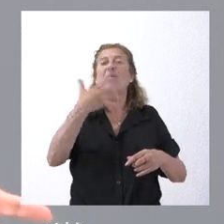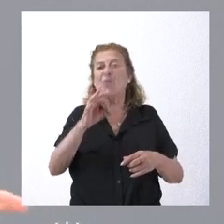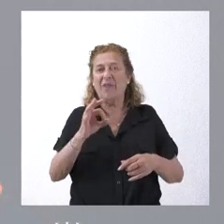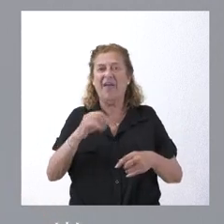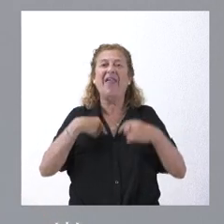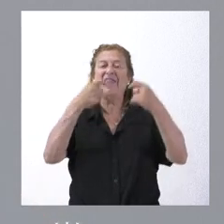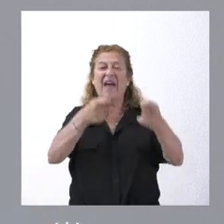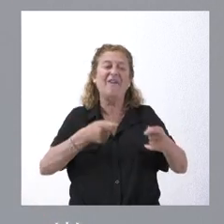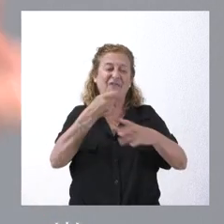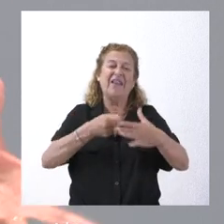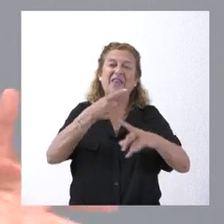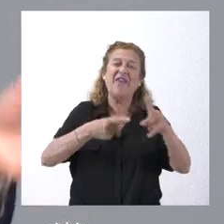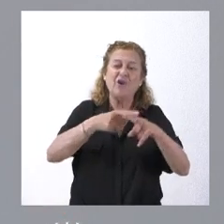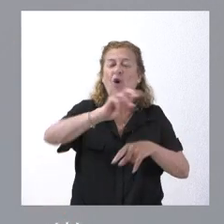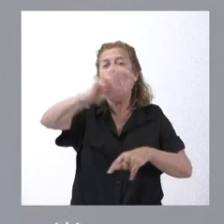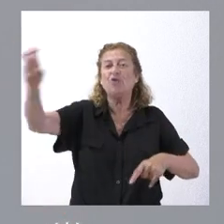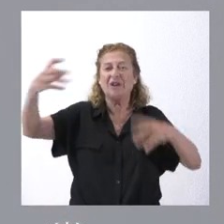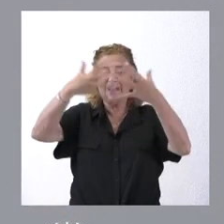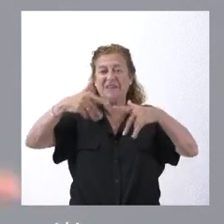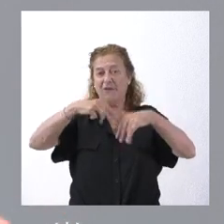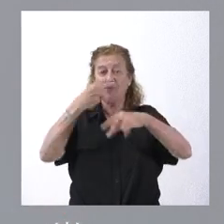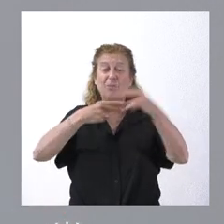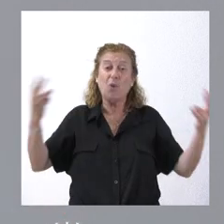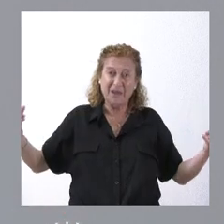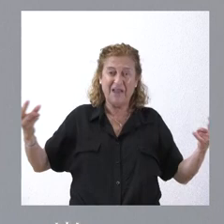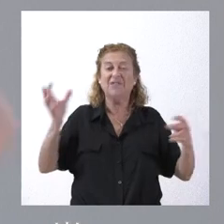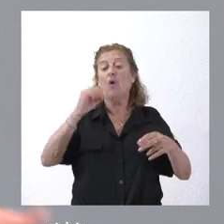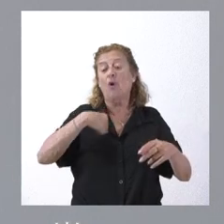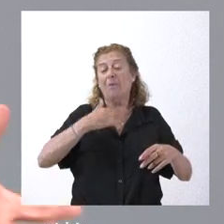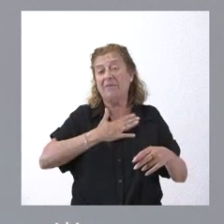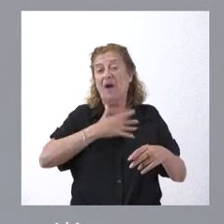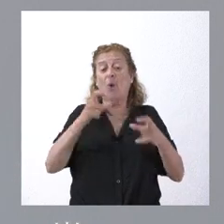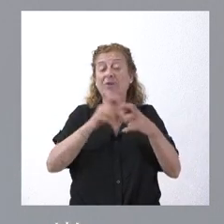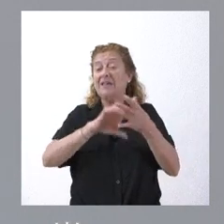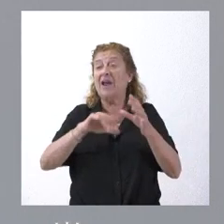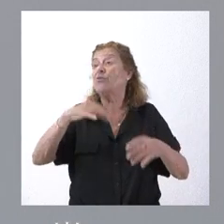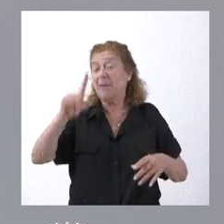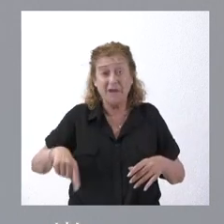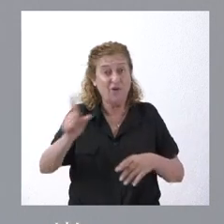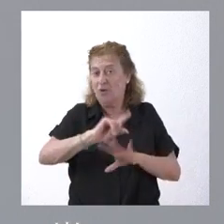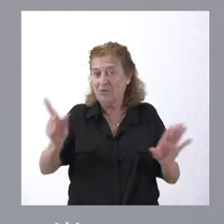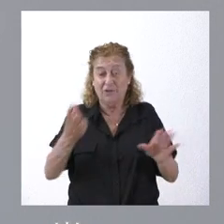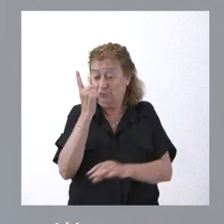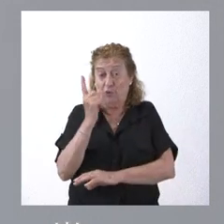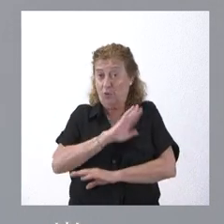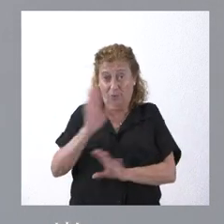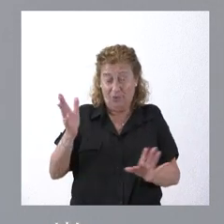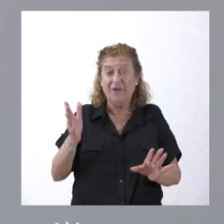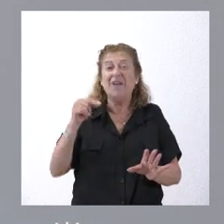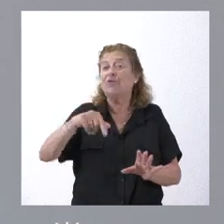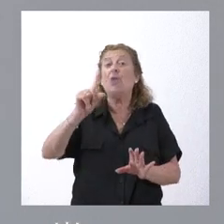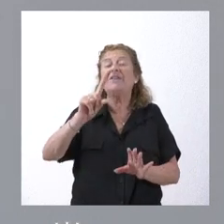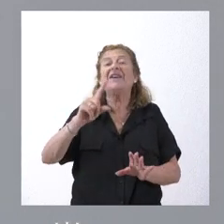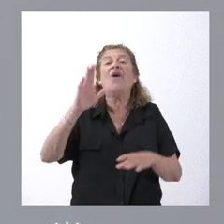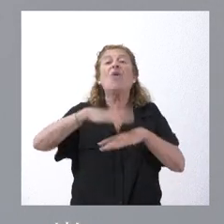financiación de otras administraciones públicas, además de la propia Junta de Castilla y León, pero como esto no ha sido así y quien no tiene la culpa es